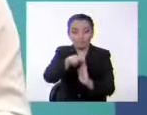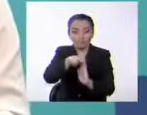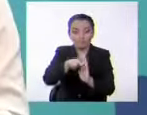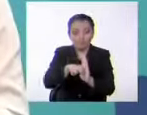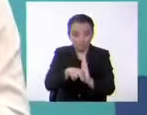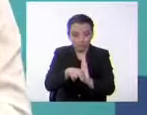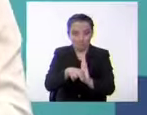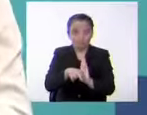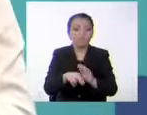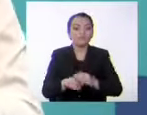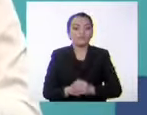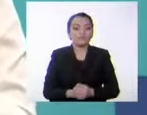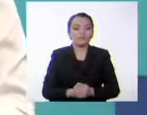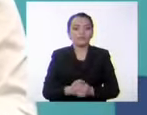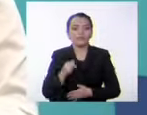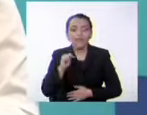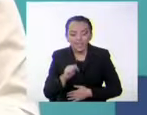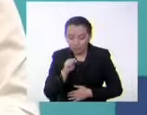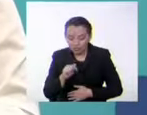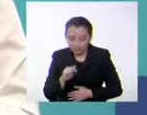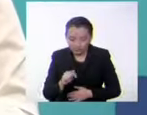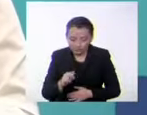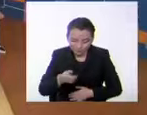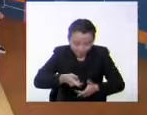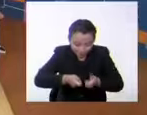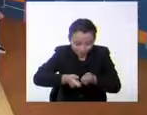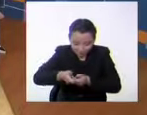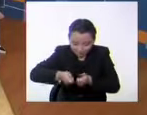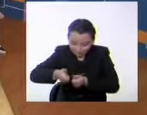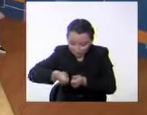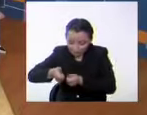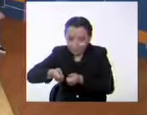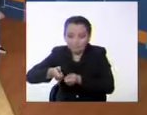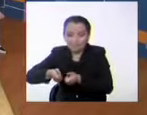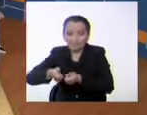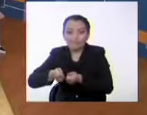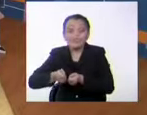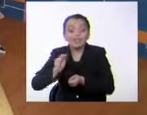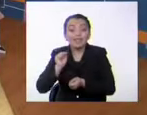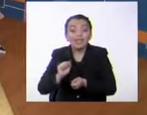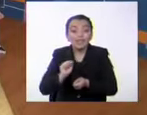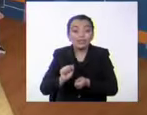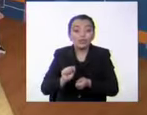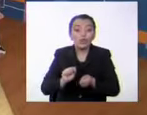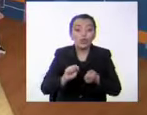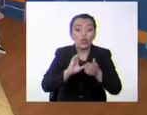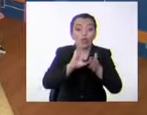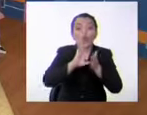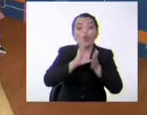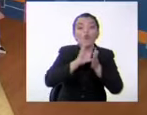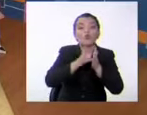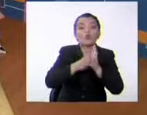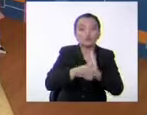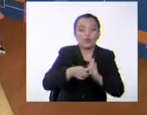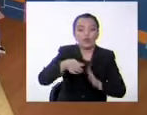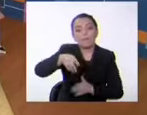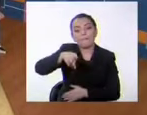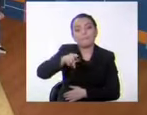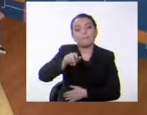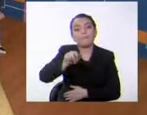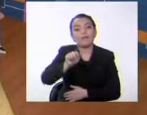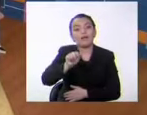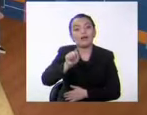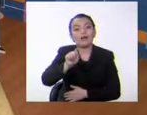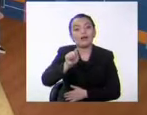quehacer se ha declarado patrimonio nacional. Patrimonio cultural del Salvador. Sí. Muy bien. Eso es interesante. Oye, ¿de qué se hace el